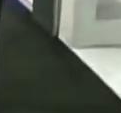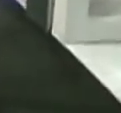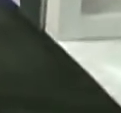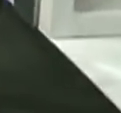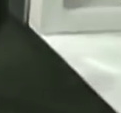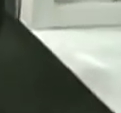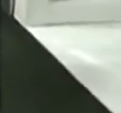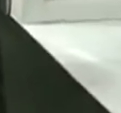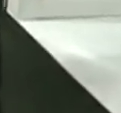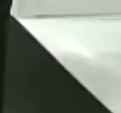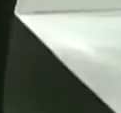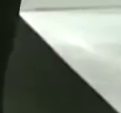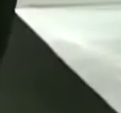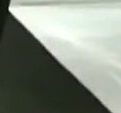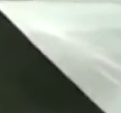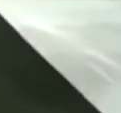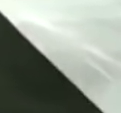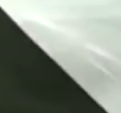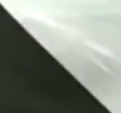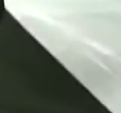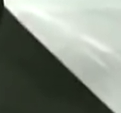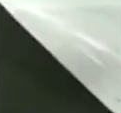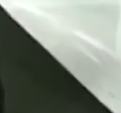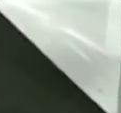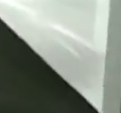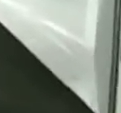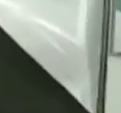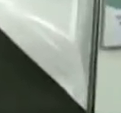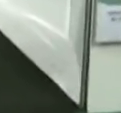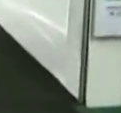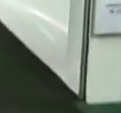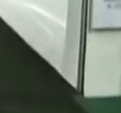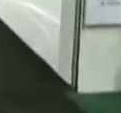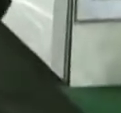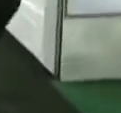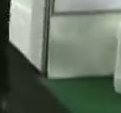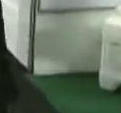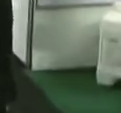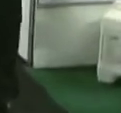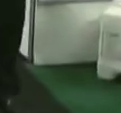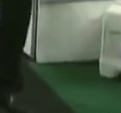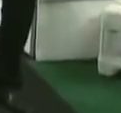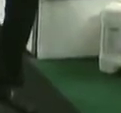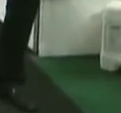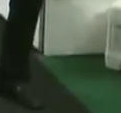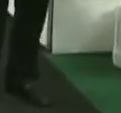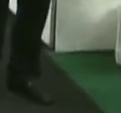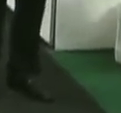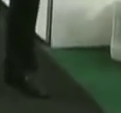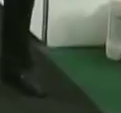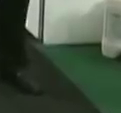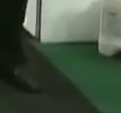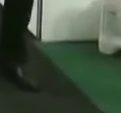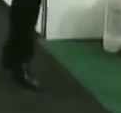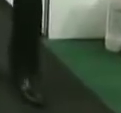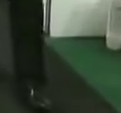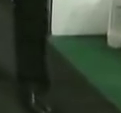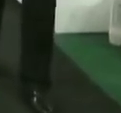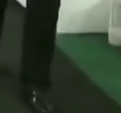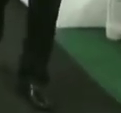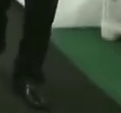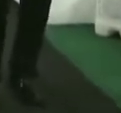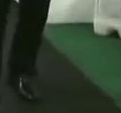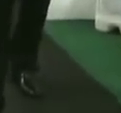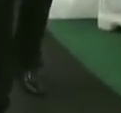recorriendo, primer recorrido en Expo Venezuela Potencia. Saludos a todas y a todos. El